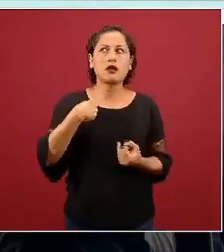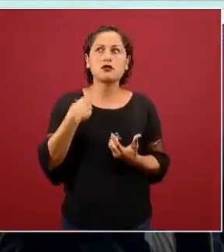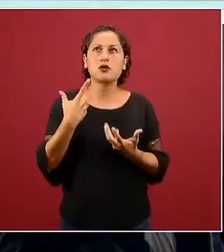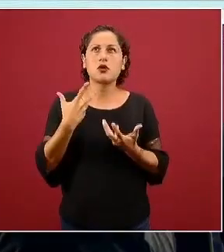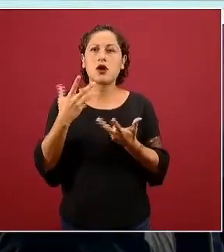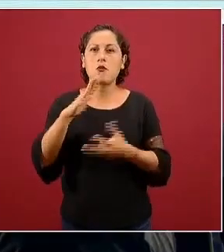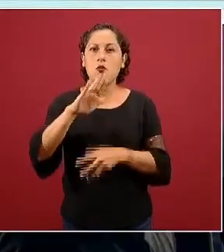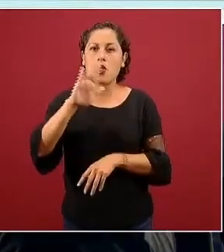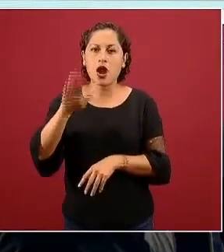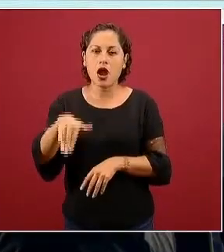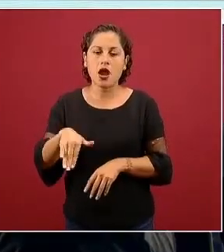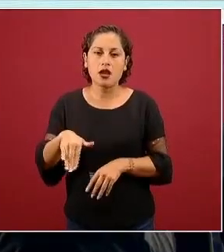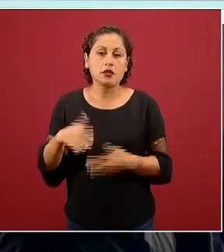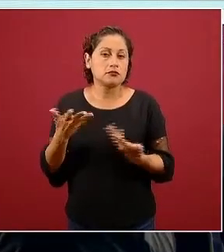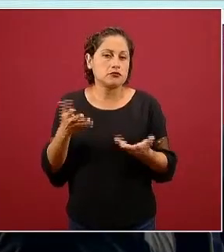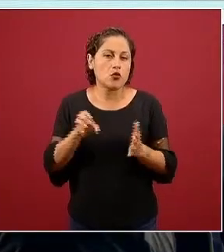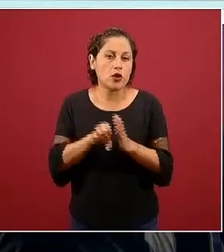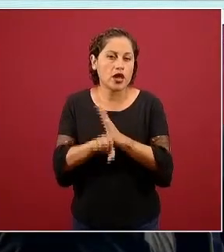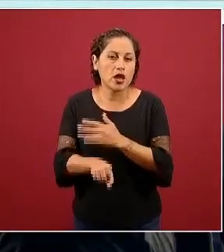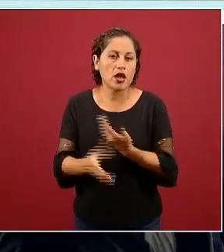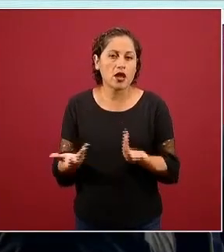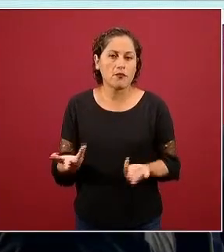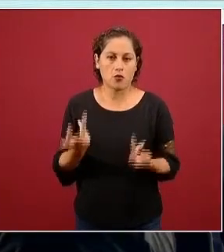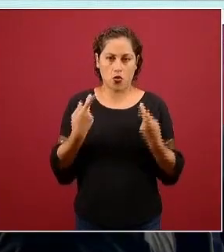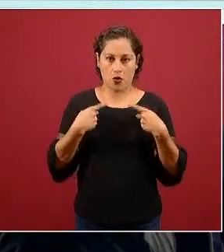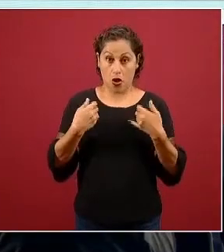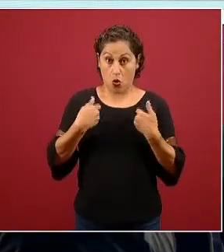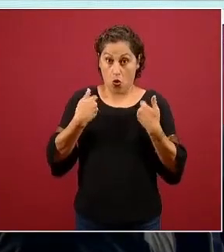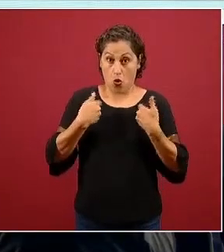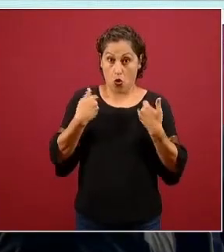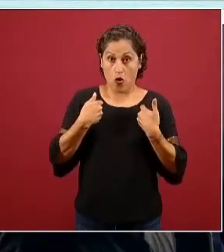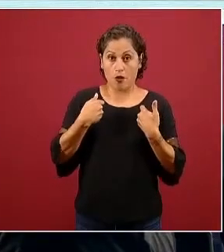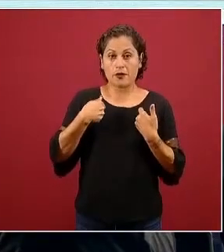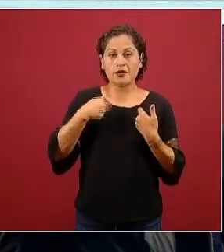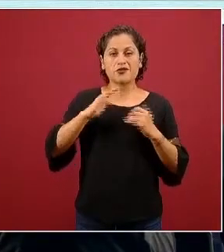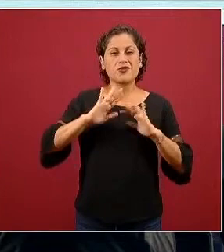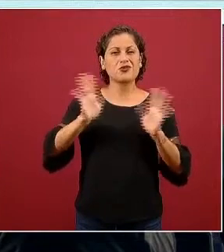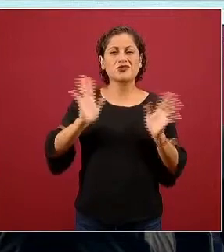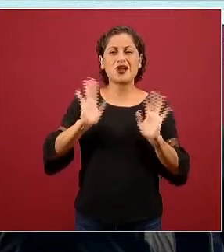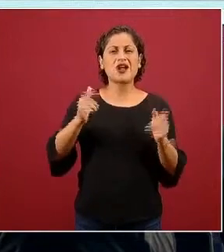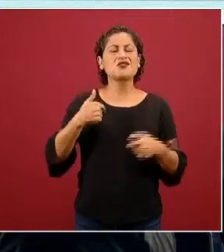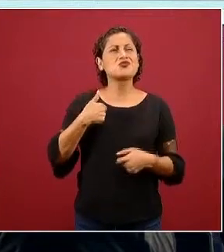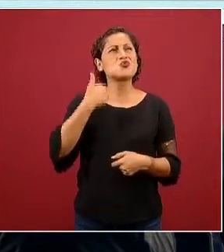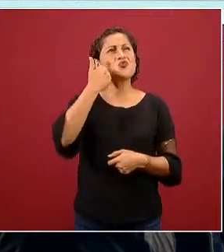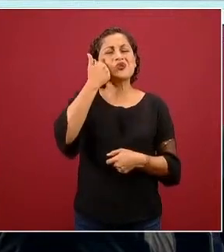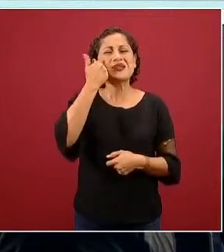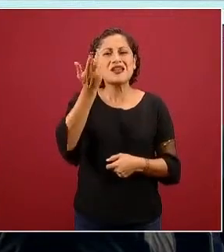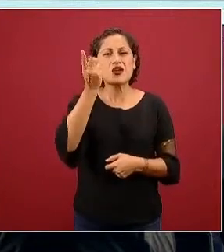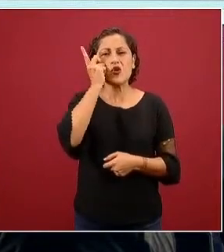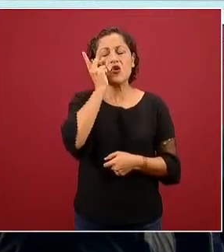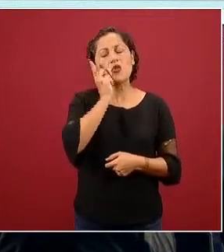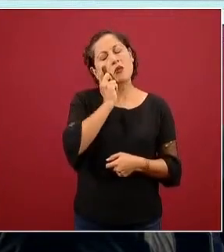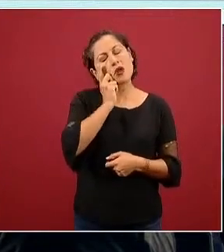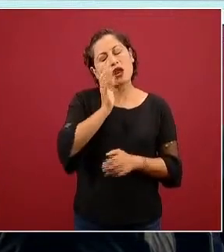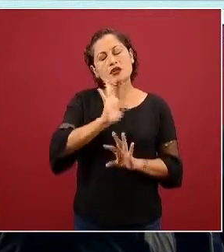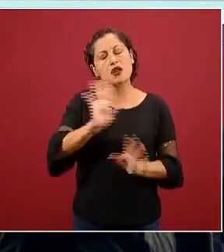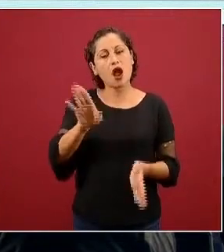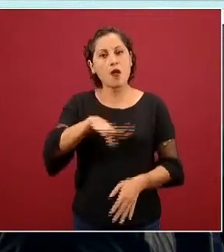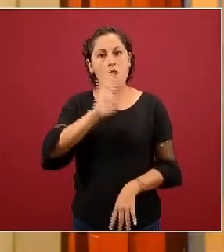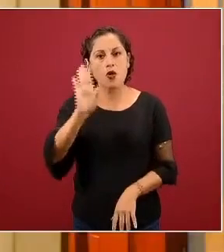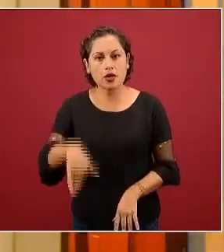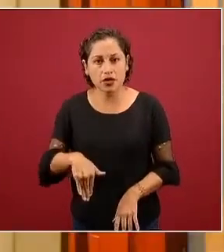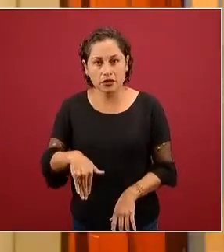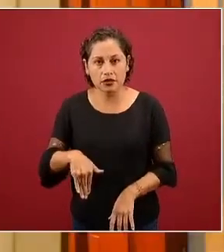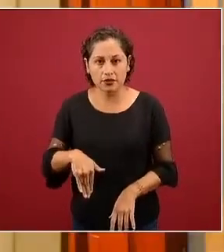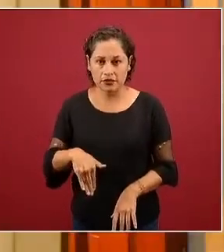muerte? Por ejemplo, que el adolescente diga, me gustaría dormirme y ya no despertar. Está fantaseando con